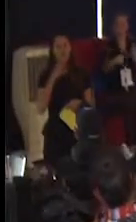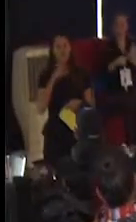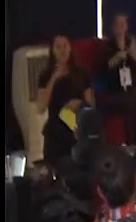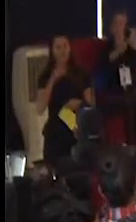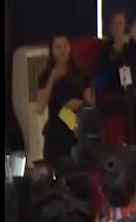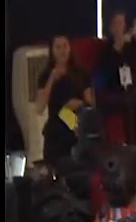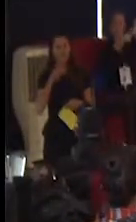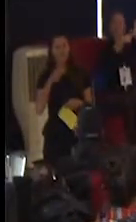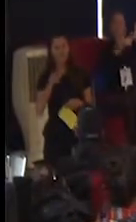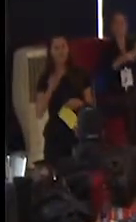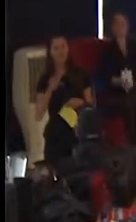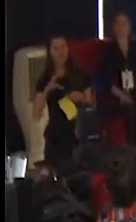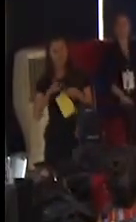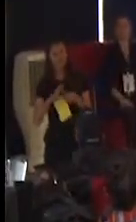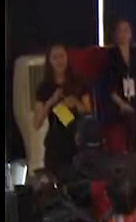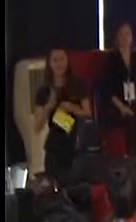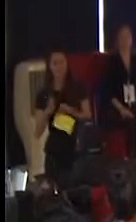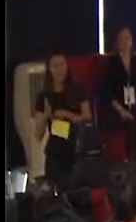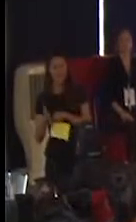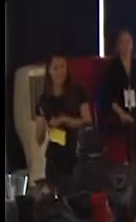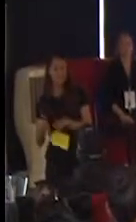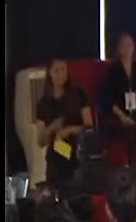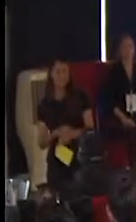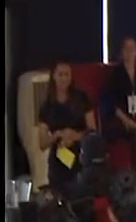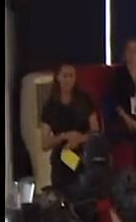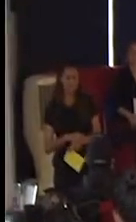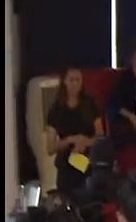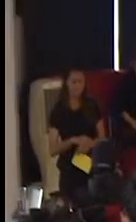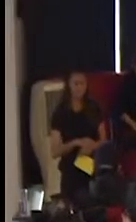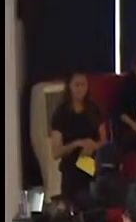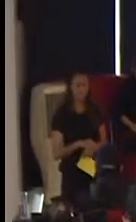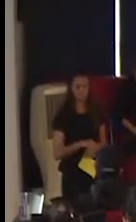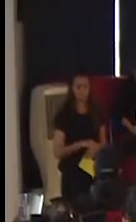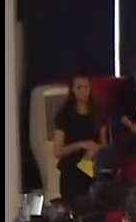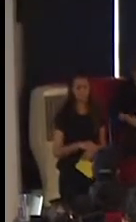Esta tela, que la hicimos especialmente para este taller,